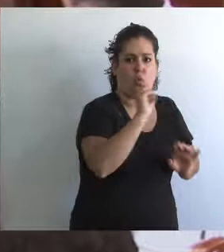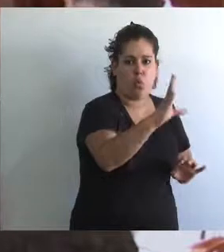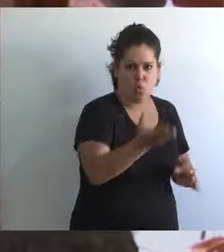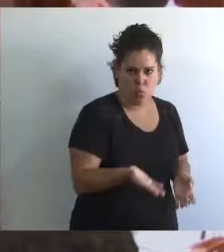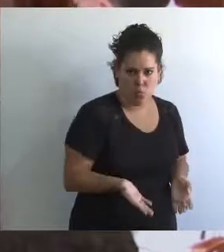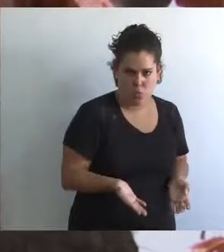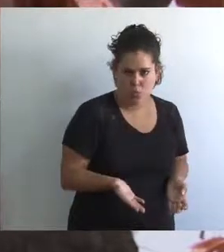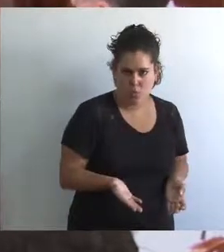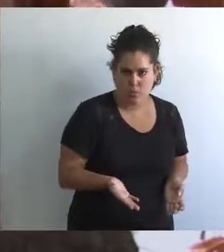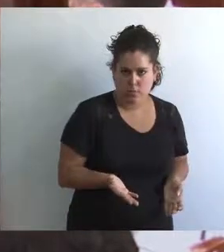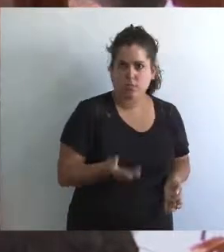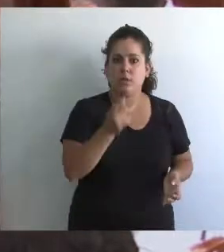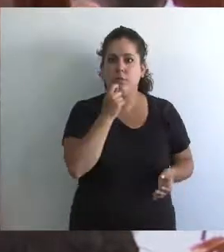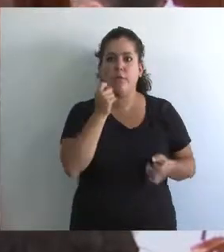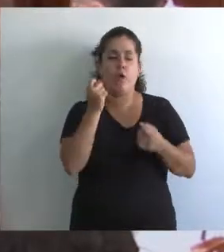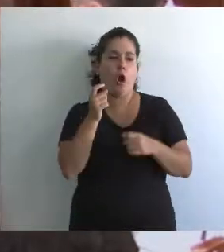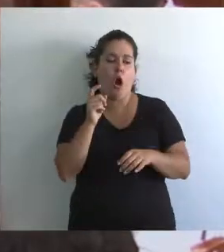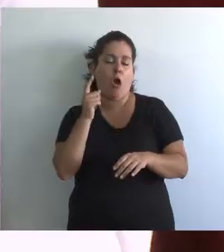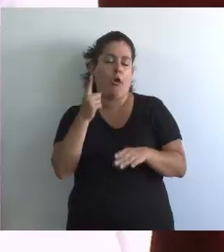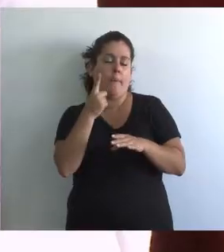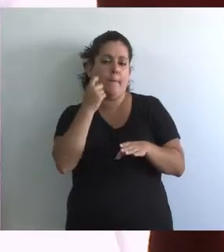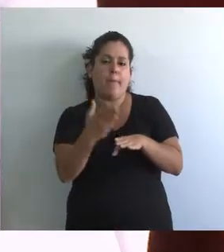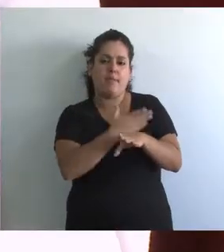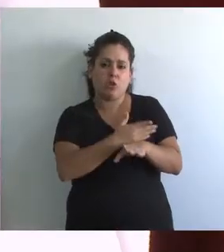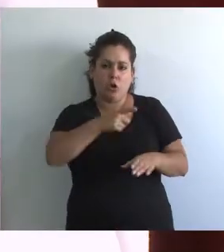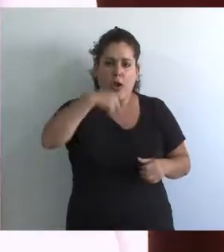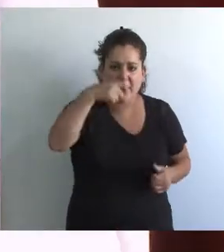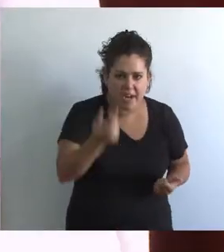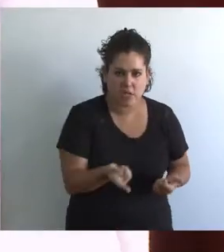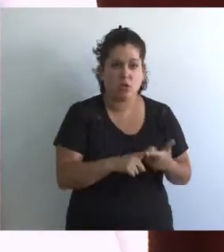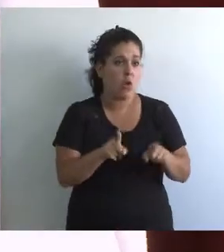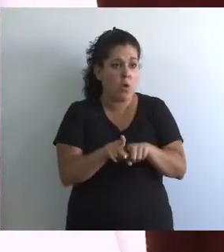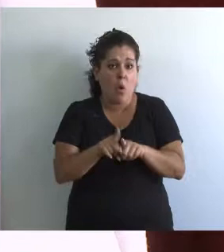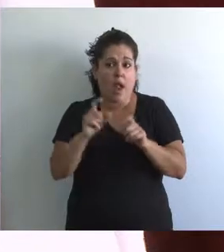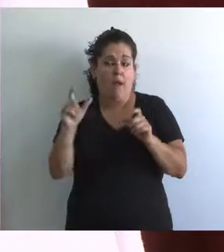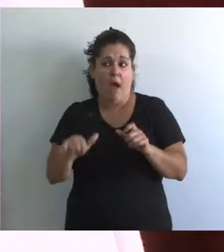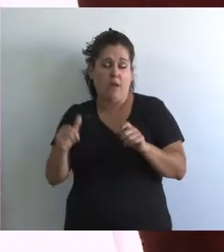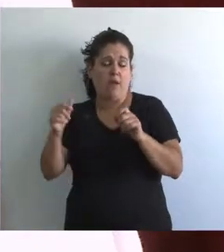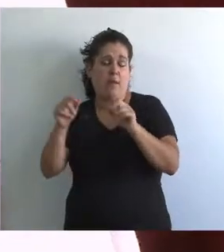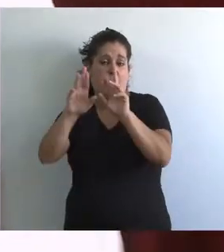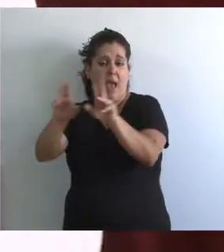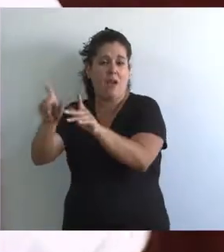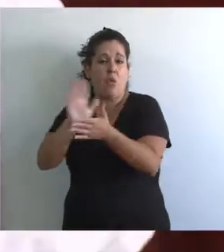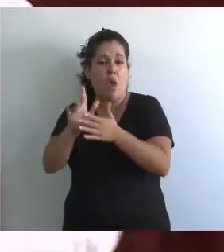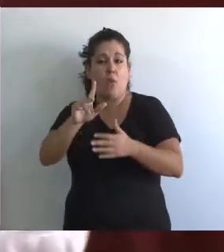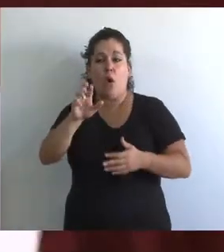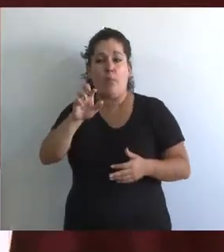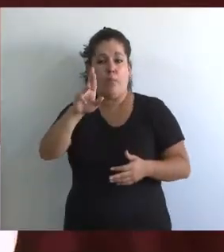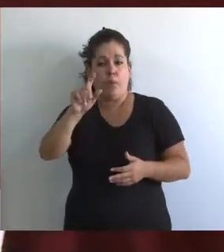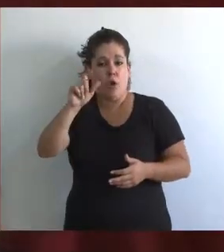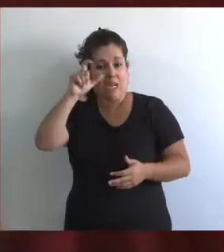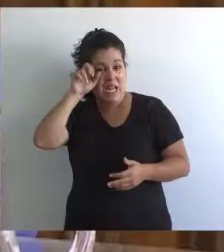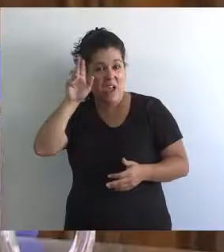trata de formar, cuando se trata de la prevención sobre la drogadicción, cuando son los programas Procrear o cualquier otro programa de trabajo que